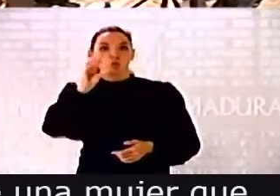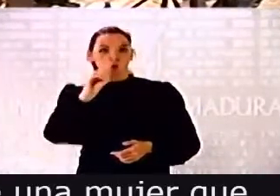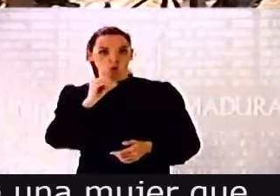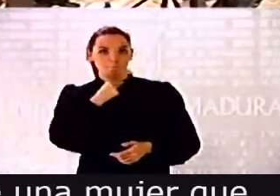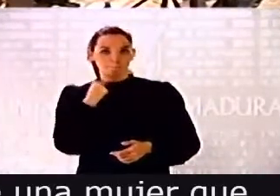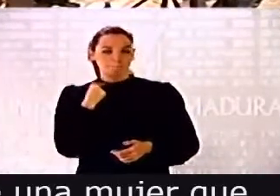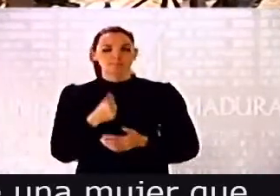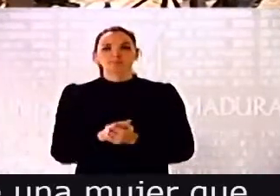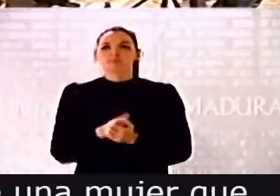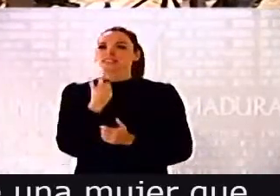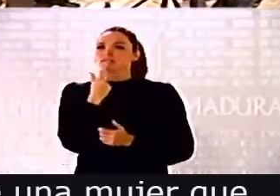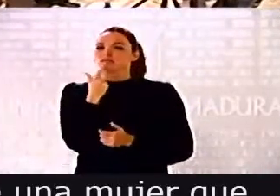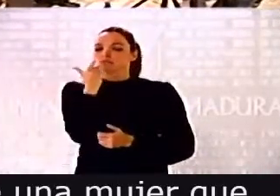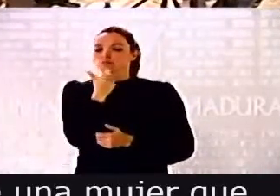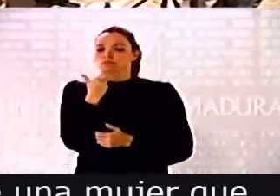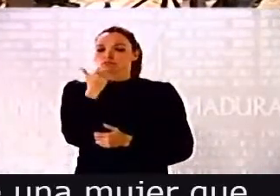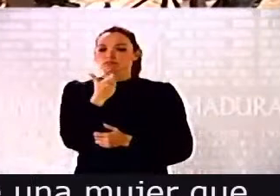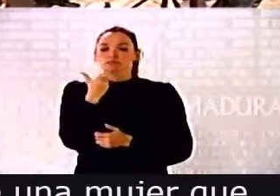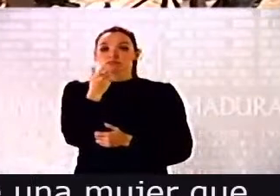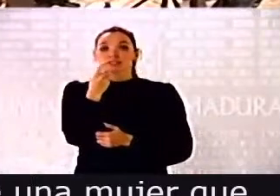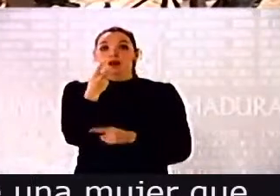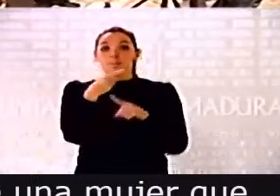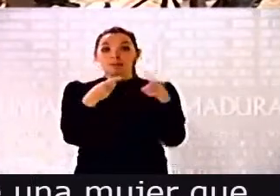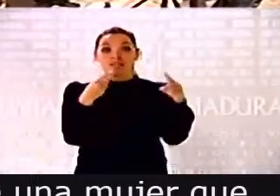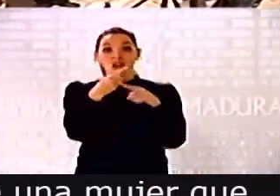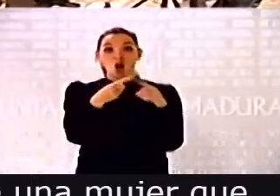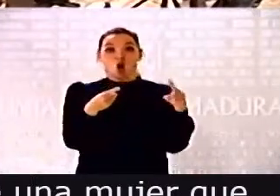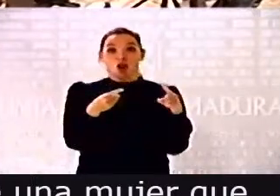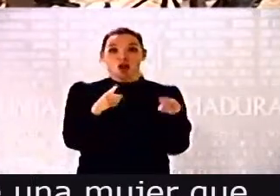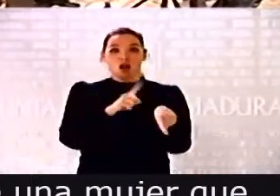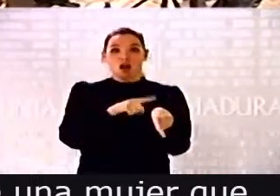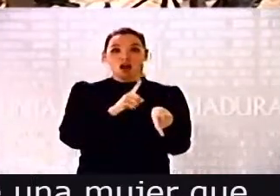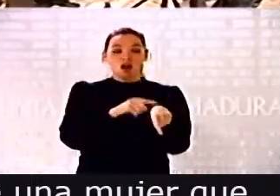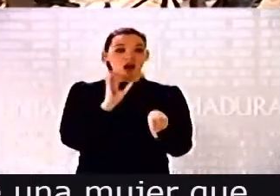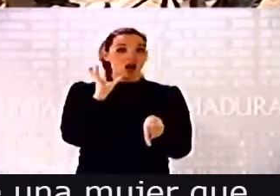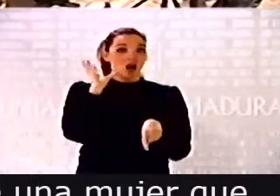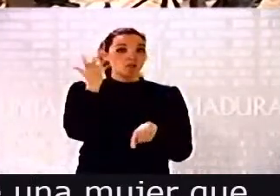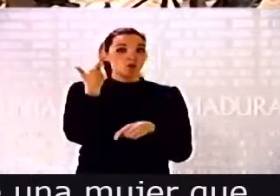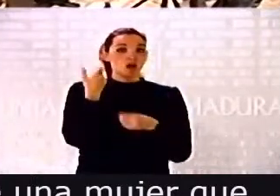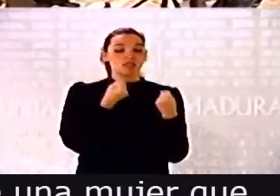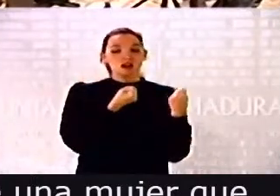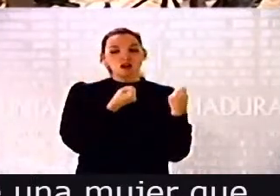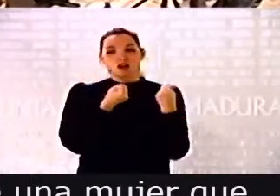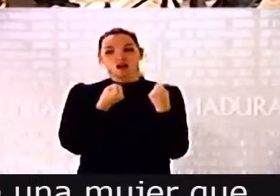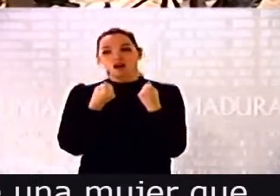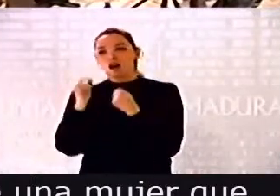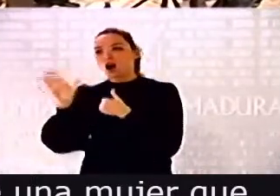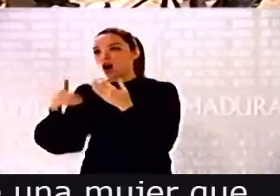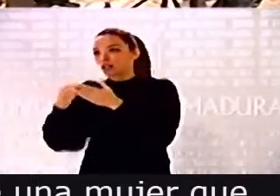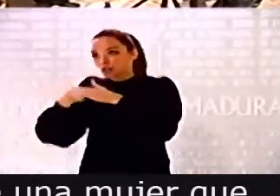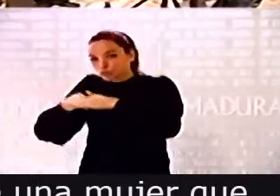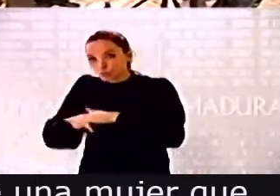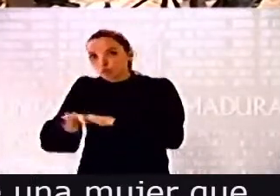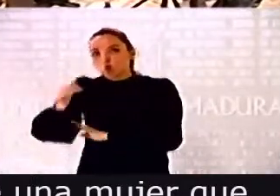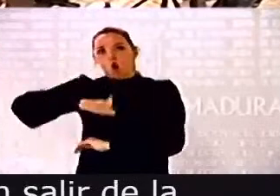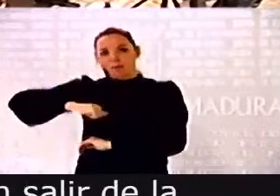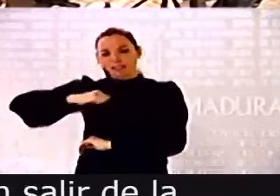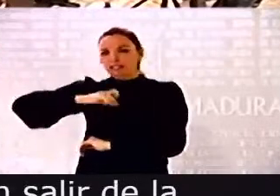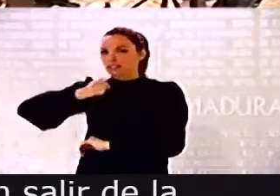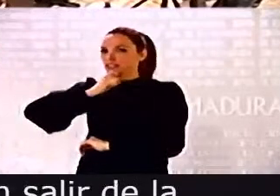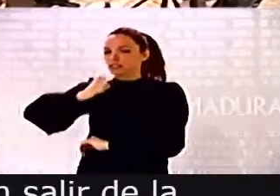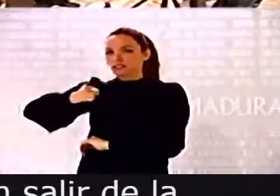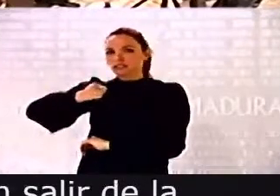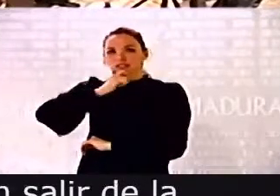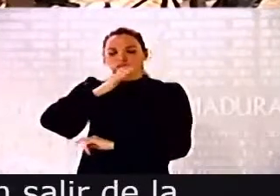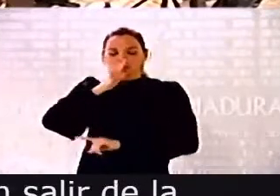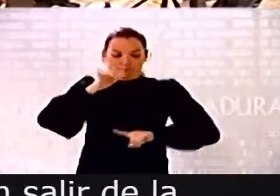se tardó más de 30 minutos en salir de la ambulancia y entrar en el hospital porque había problemas en la